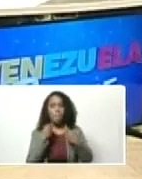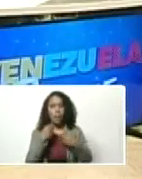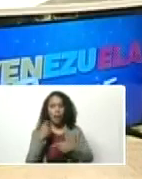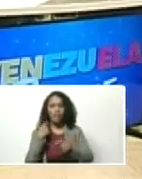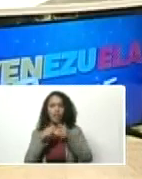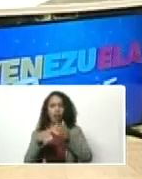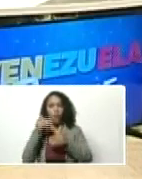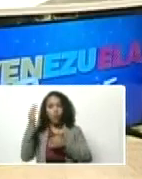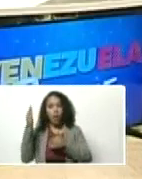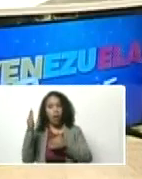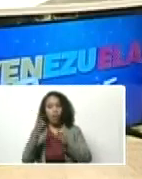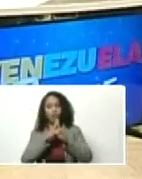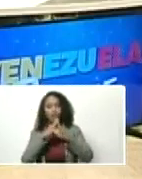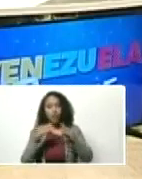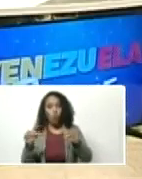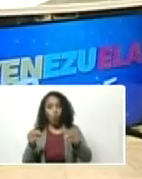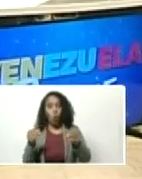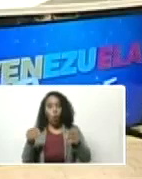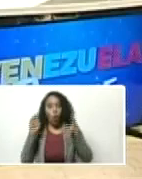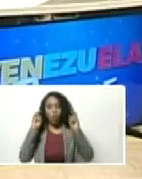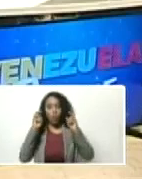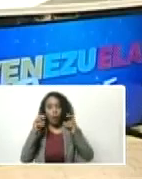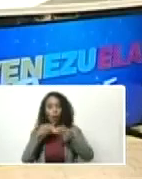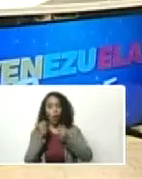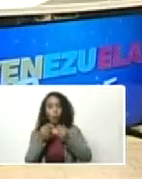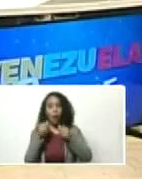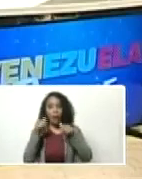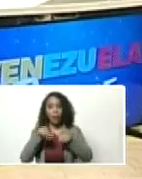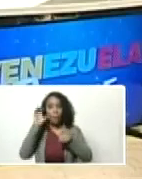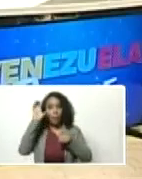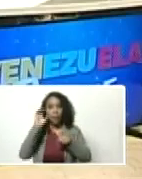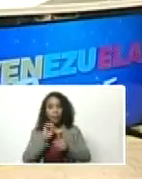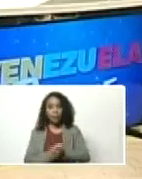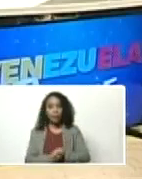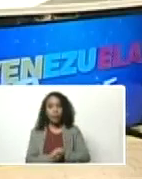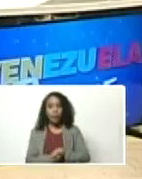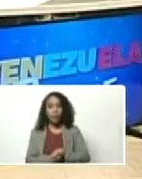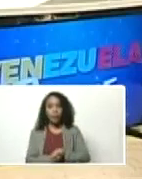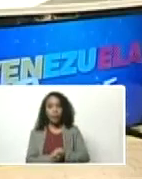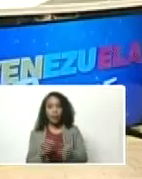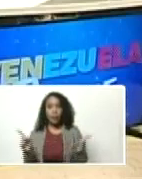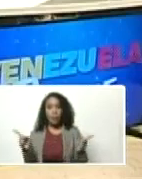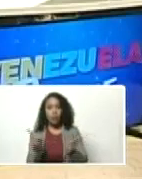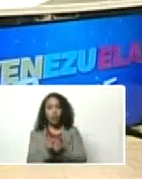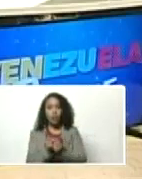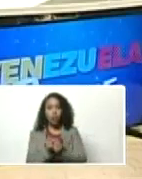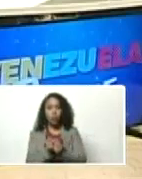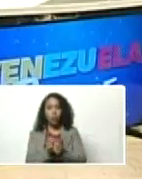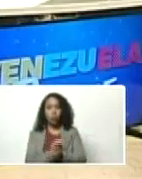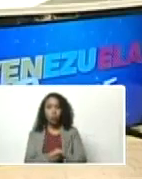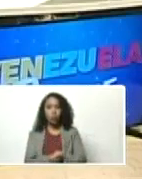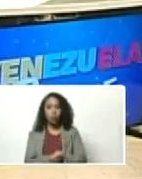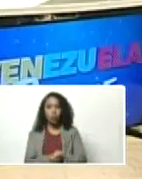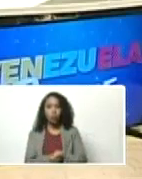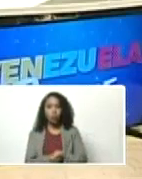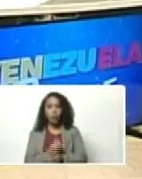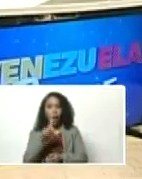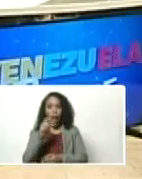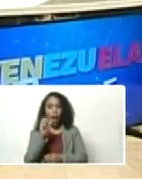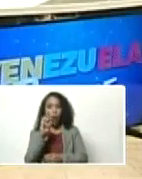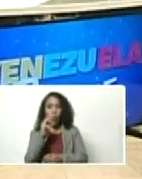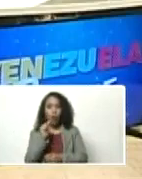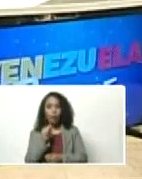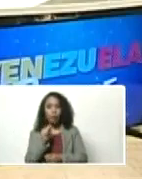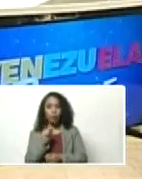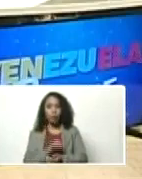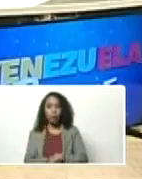exportar de todos los sectores económicos del país, desde el más pequeñito, Laura,